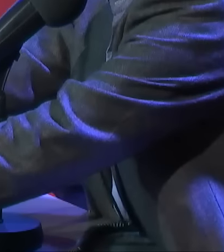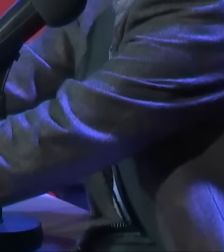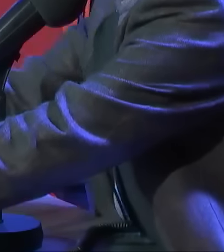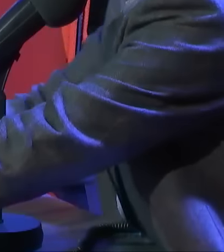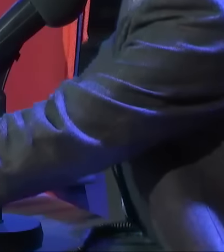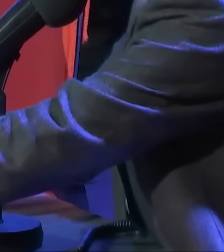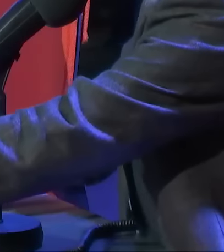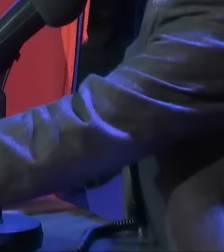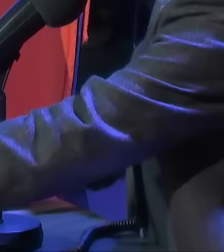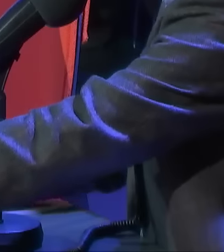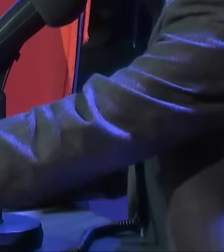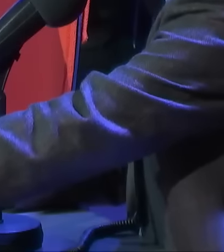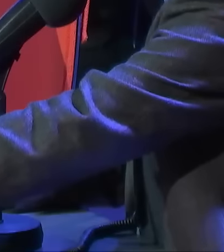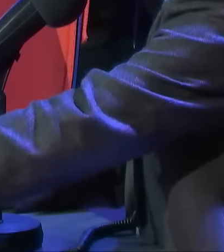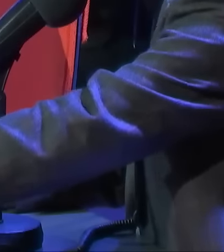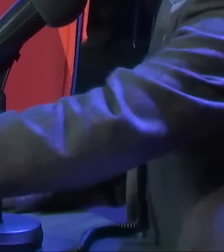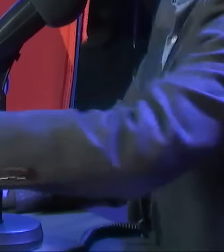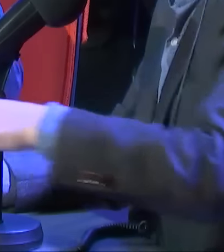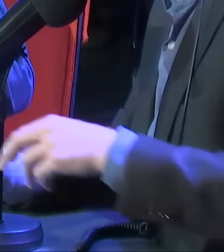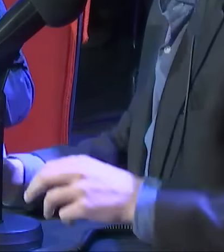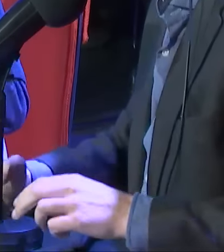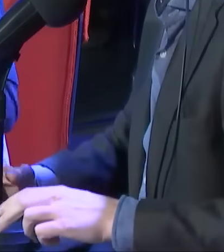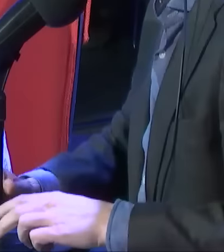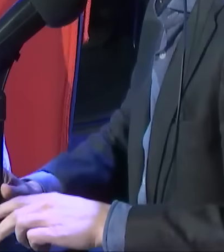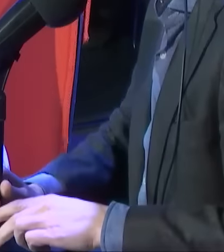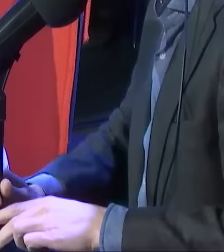con eso. Pero antes,